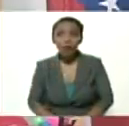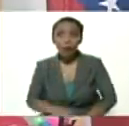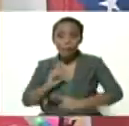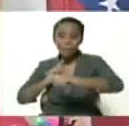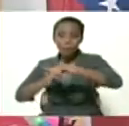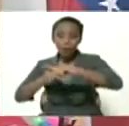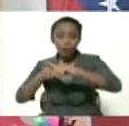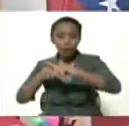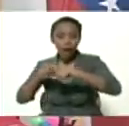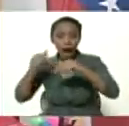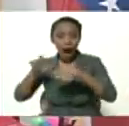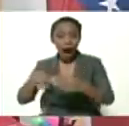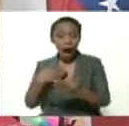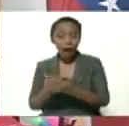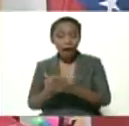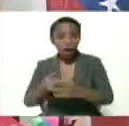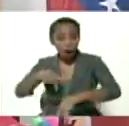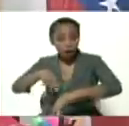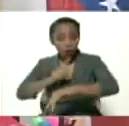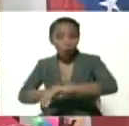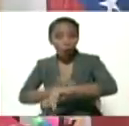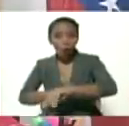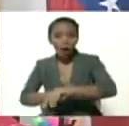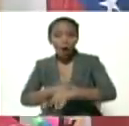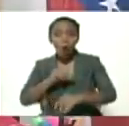confirmados a esta hora.